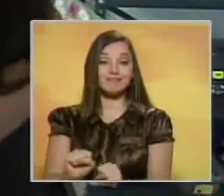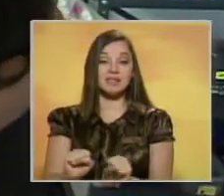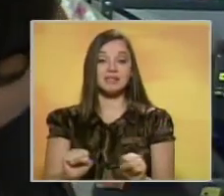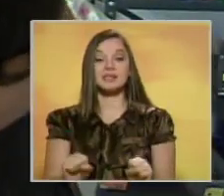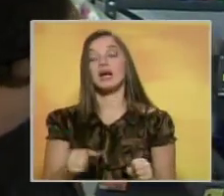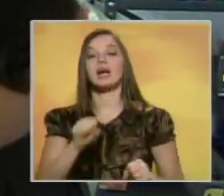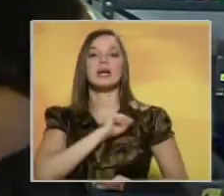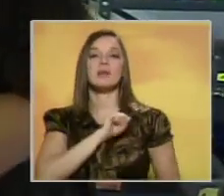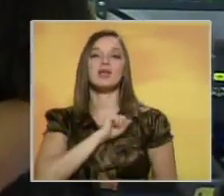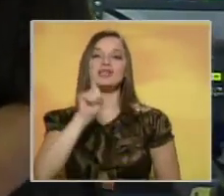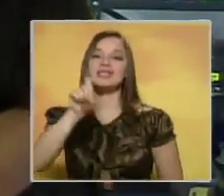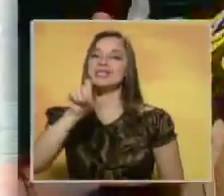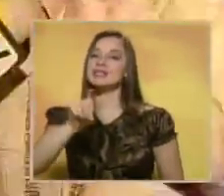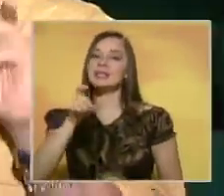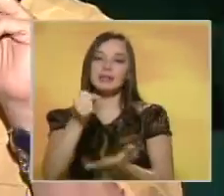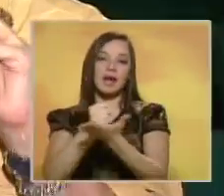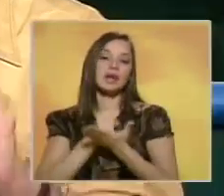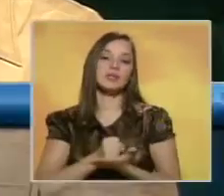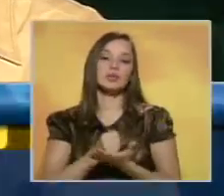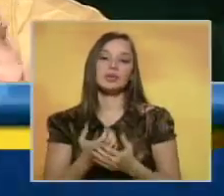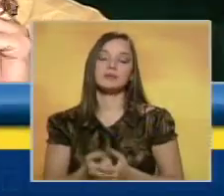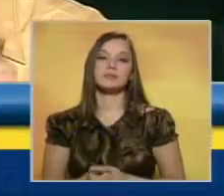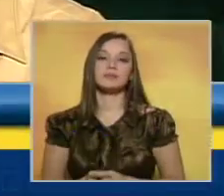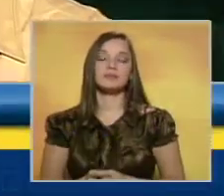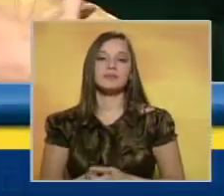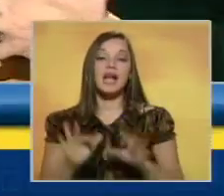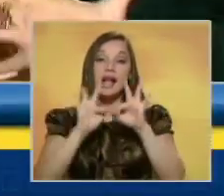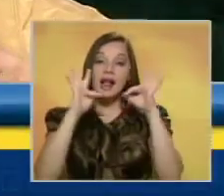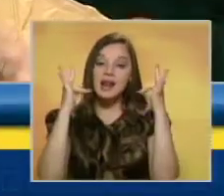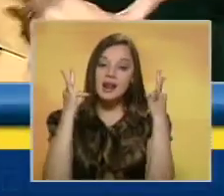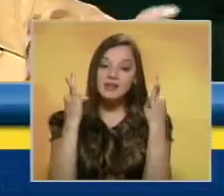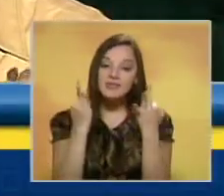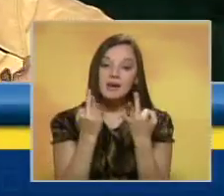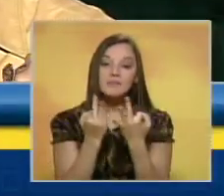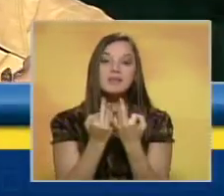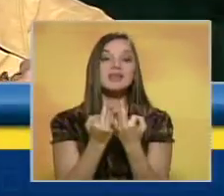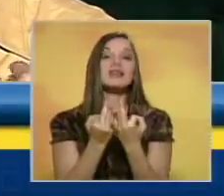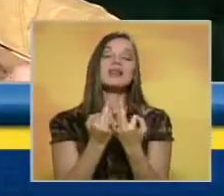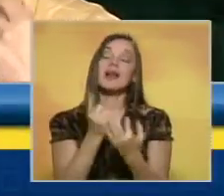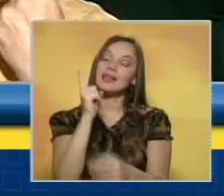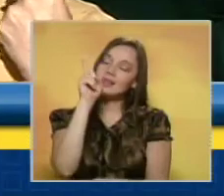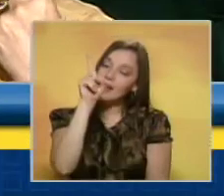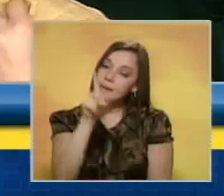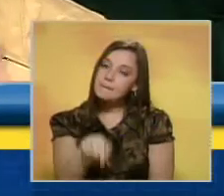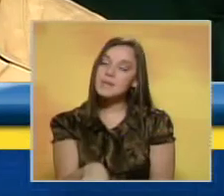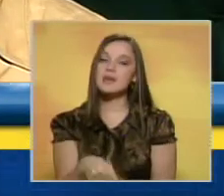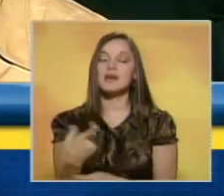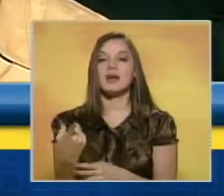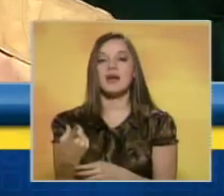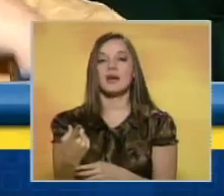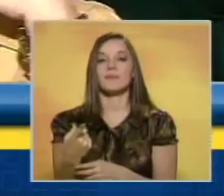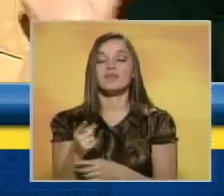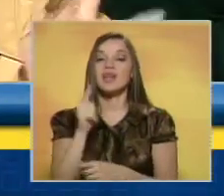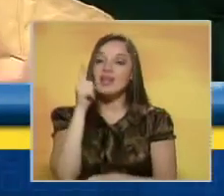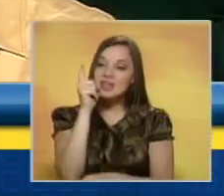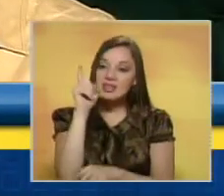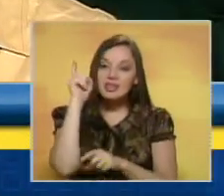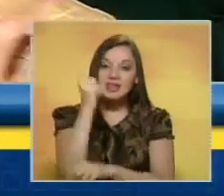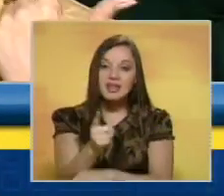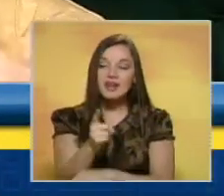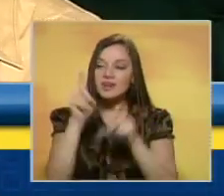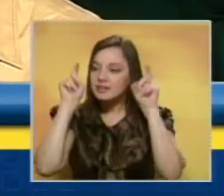veces necesitan ayuda. Las familias tienen que formar también grupos de apoyo, las